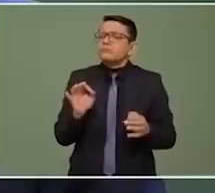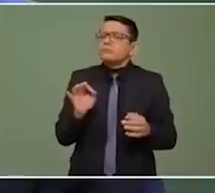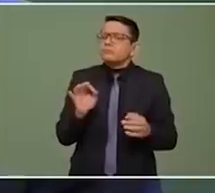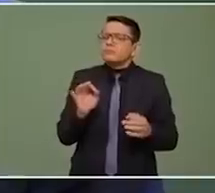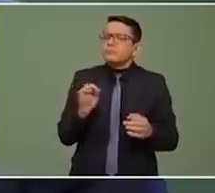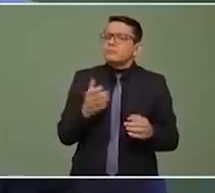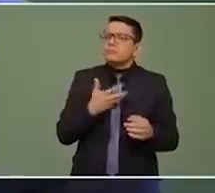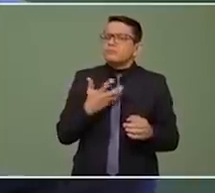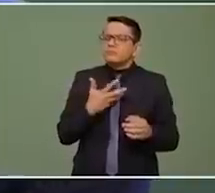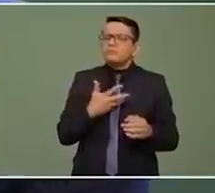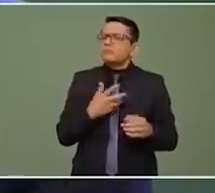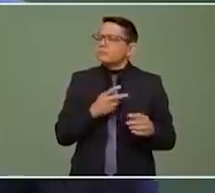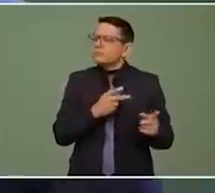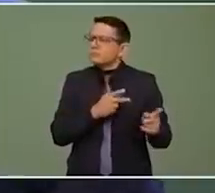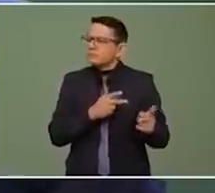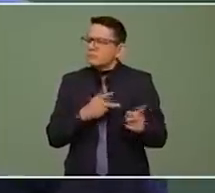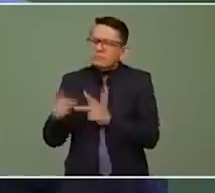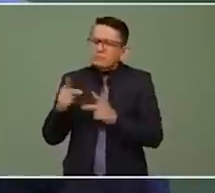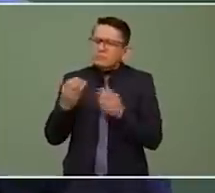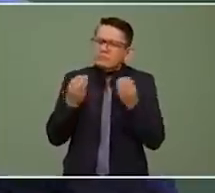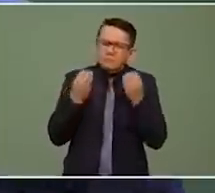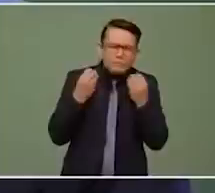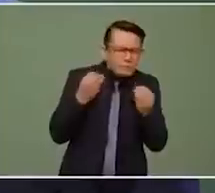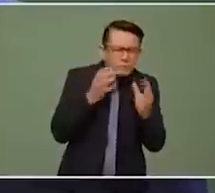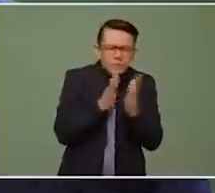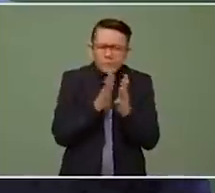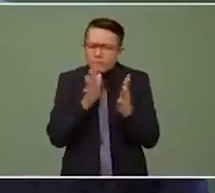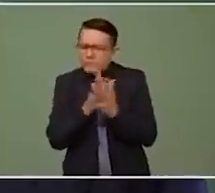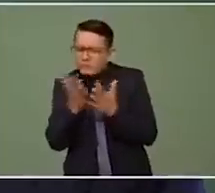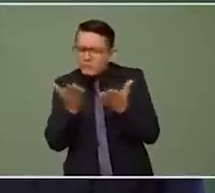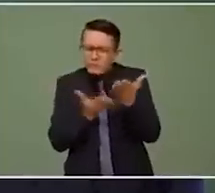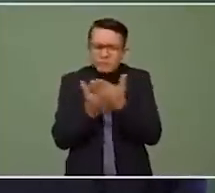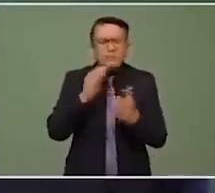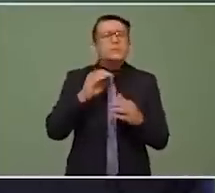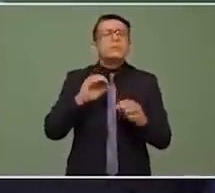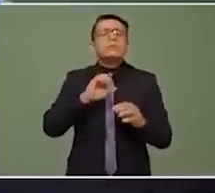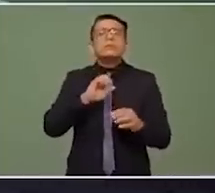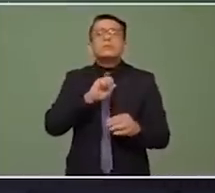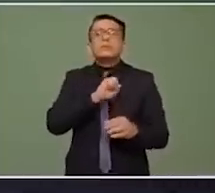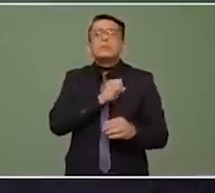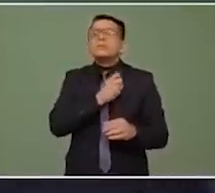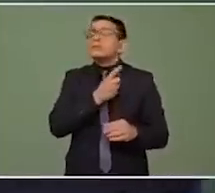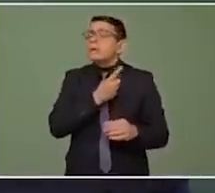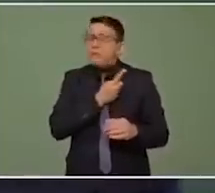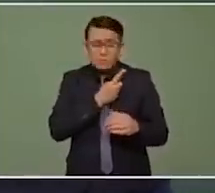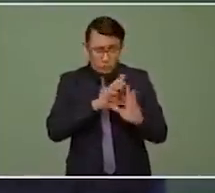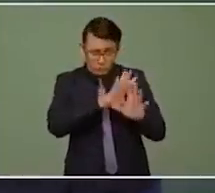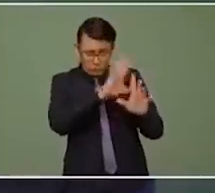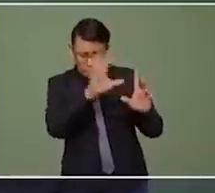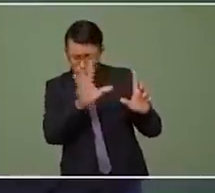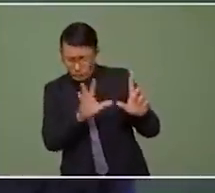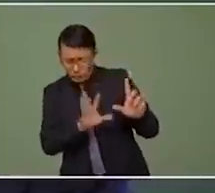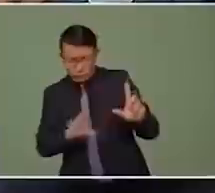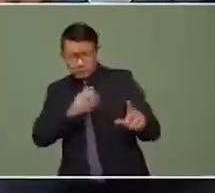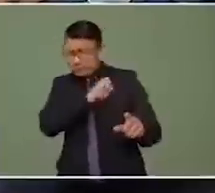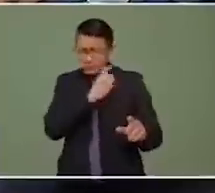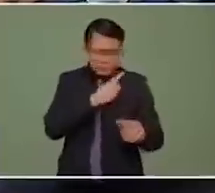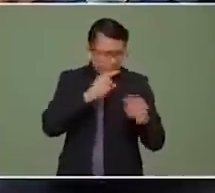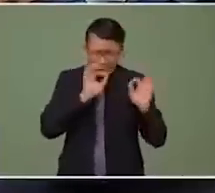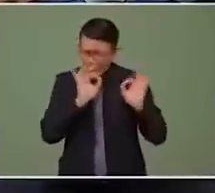tiene muchas deficiencias el sistema de salud pública en el país no sólo un nuevo